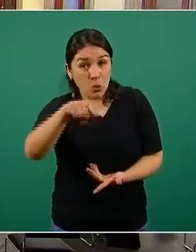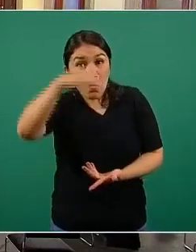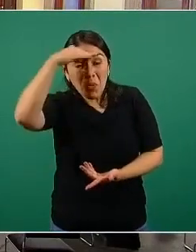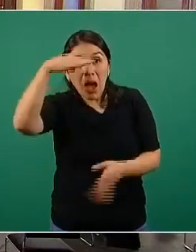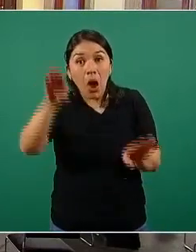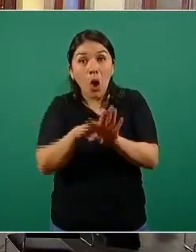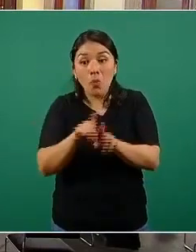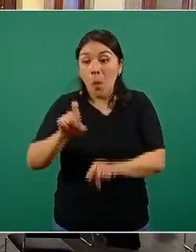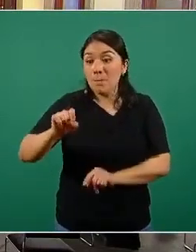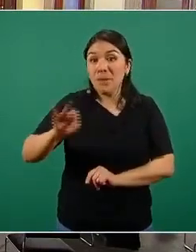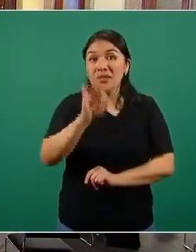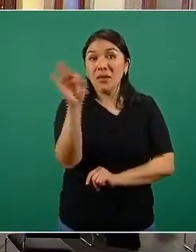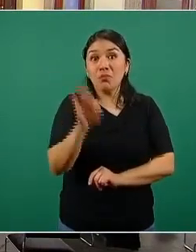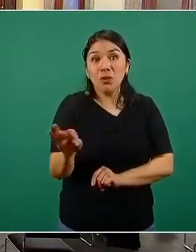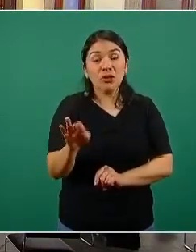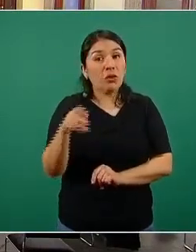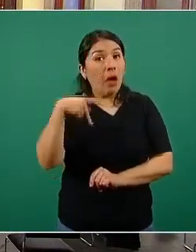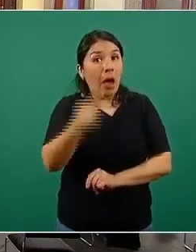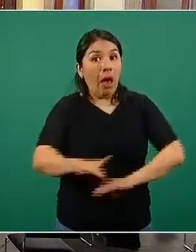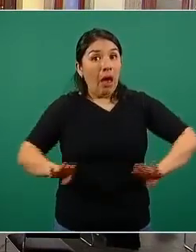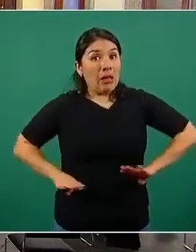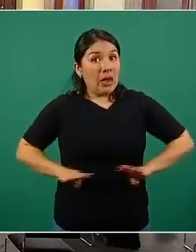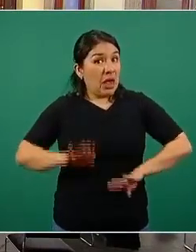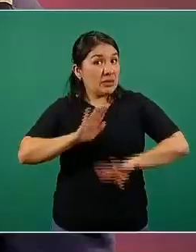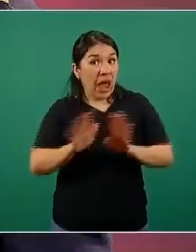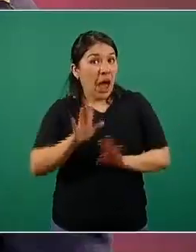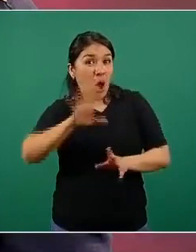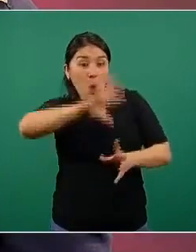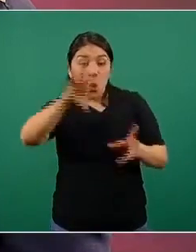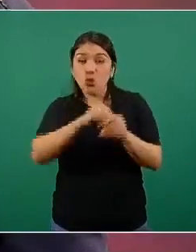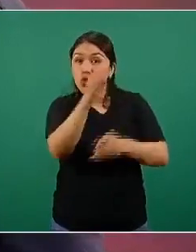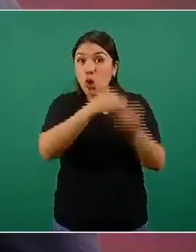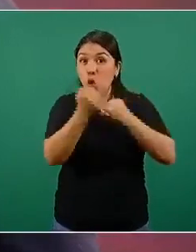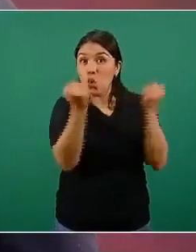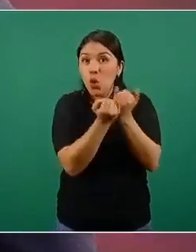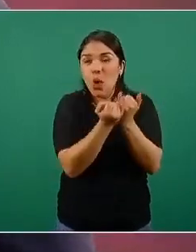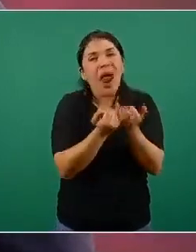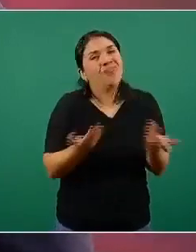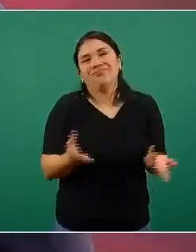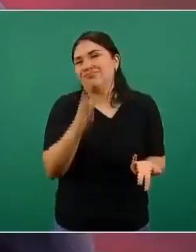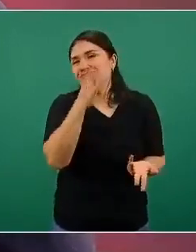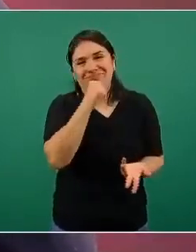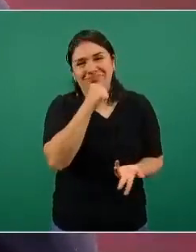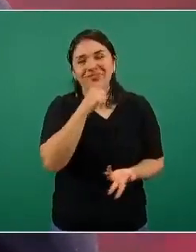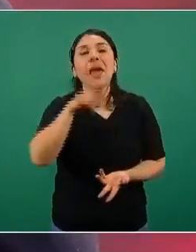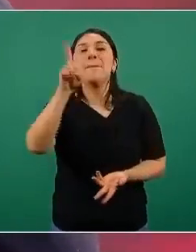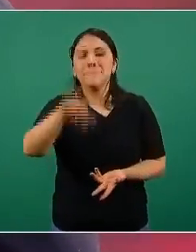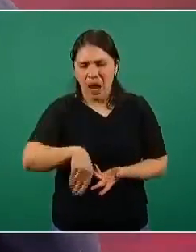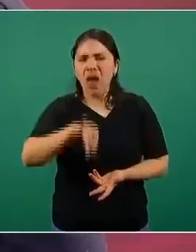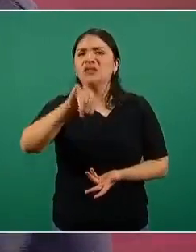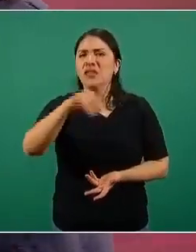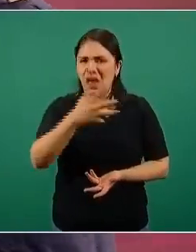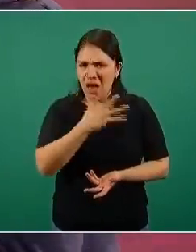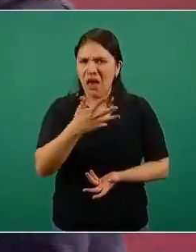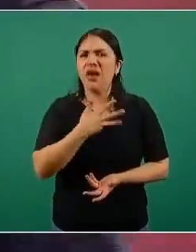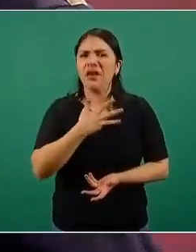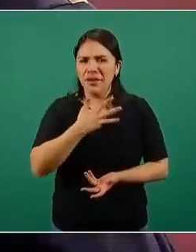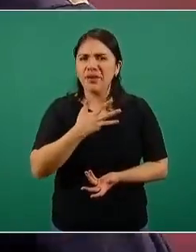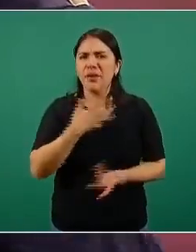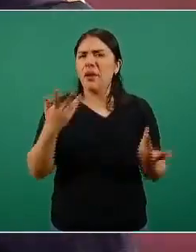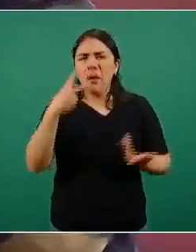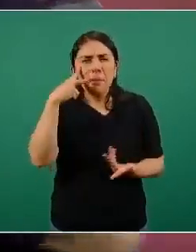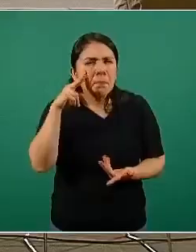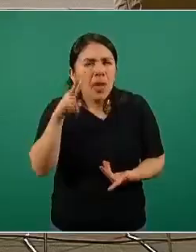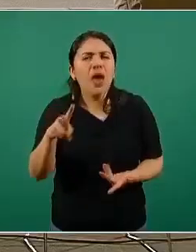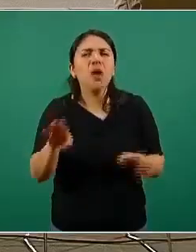que ese 20% ya caracterizarlo completamente. Entonces sí tenemos, y dada